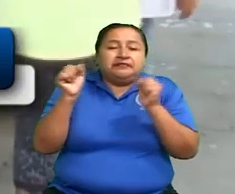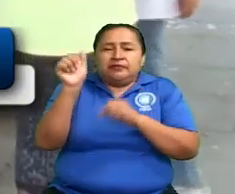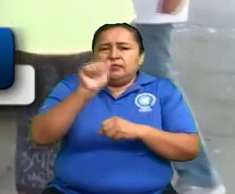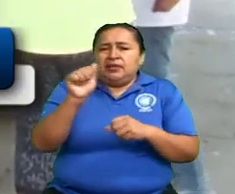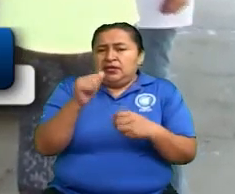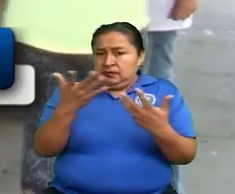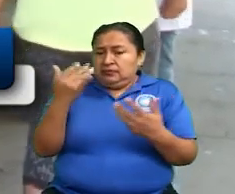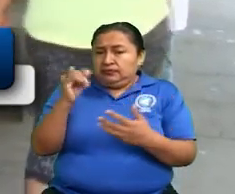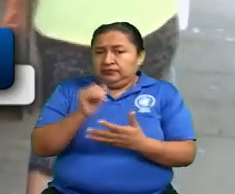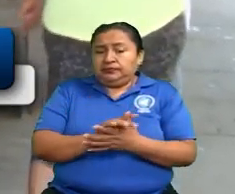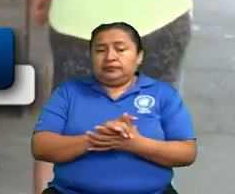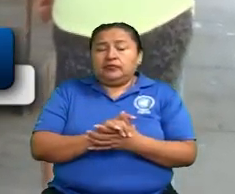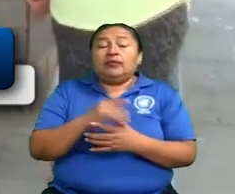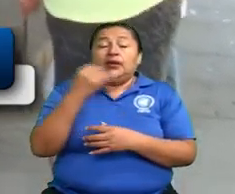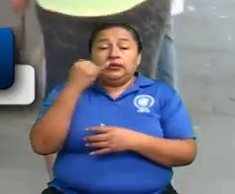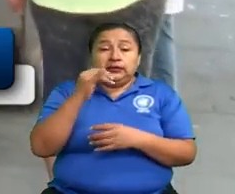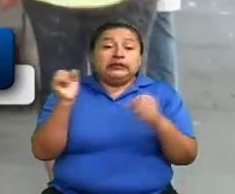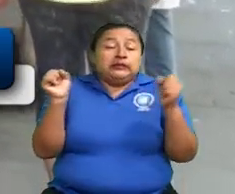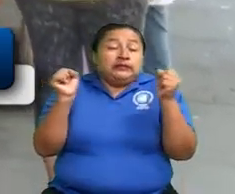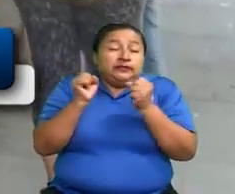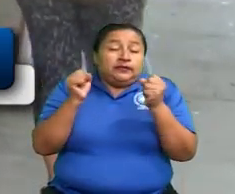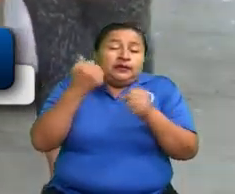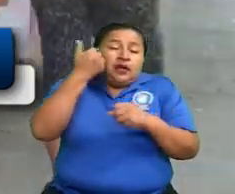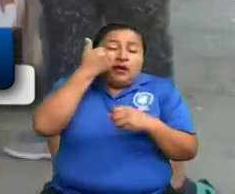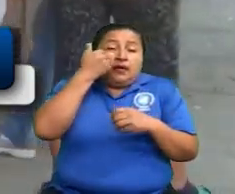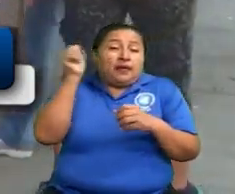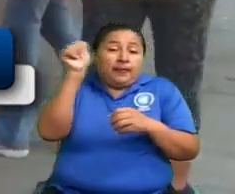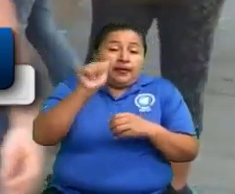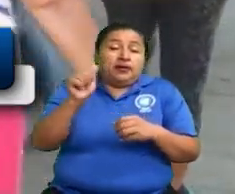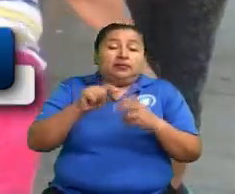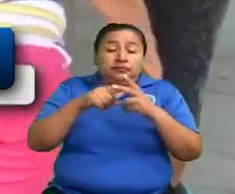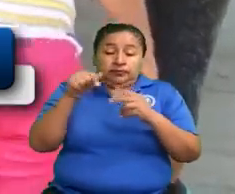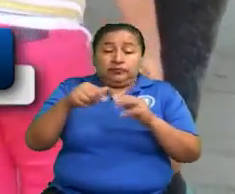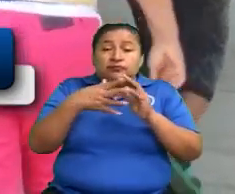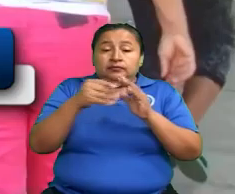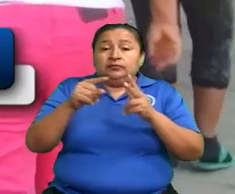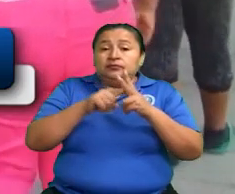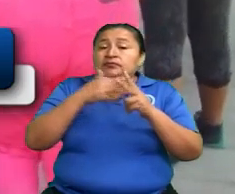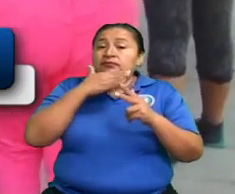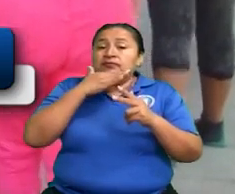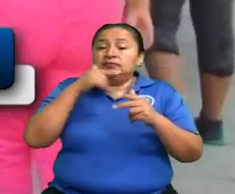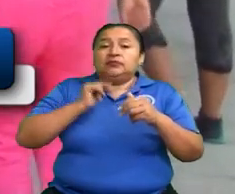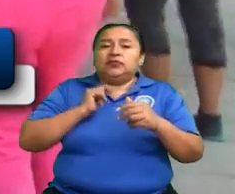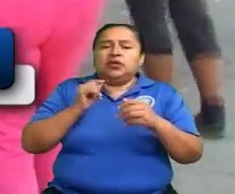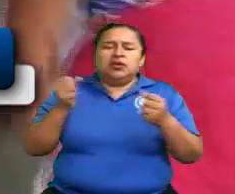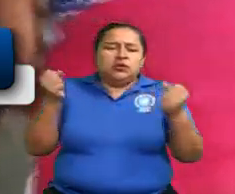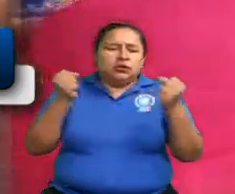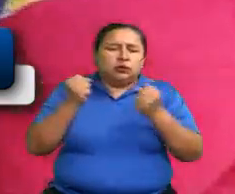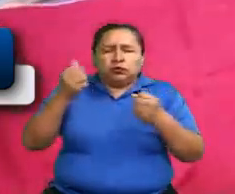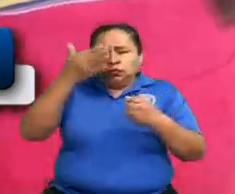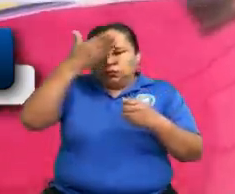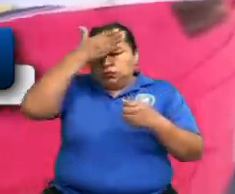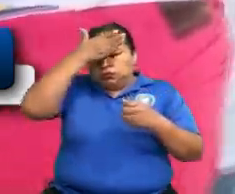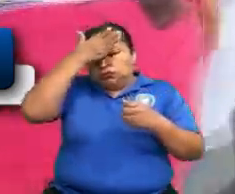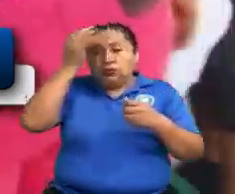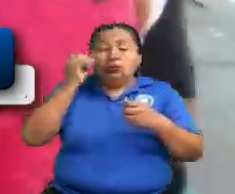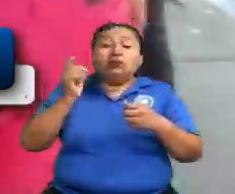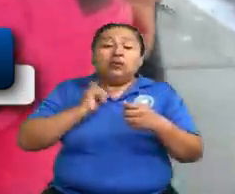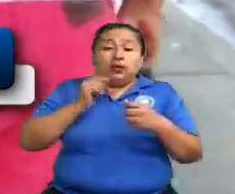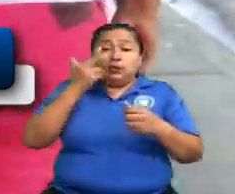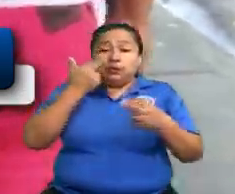¿Es así? Así es. La fiebre amarilla es una enfermedad la cual, dentro de las complicaciones, pues provoca fiebre y también provoca sangrado y